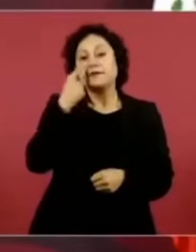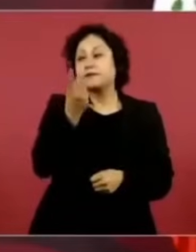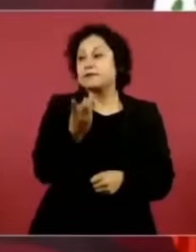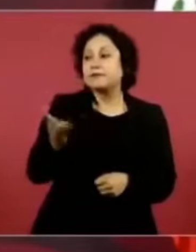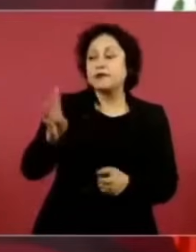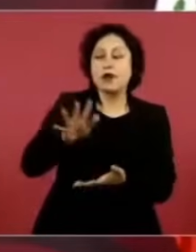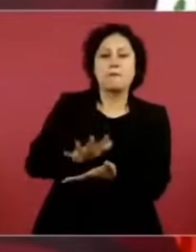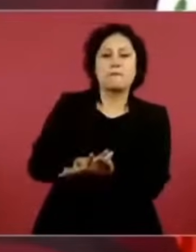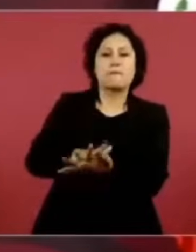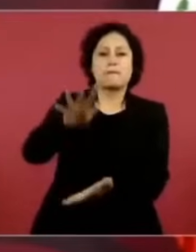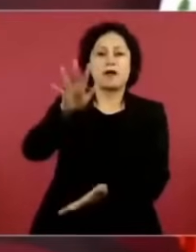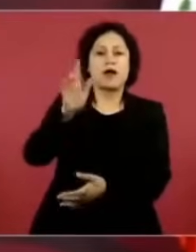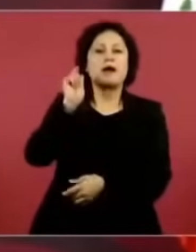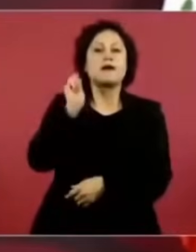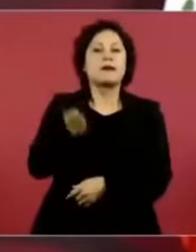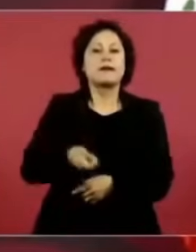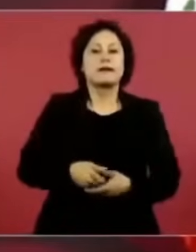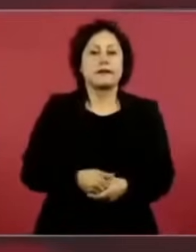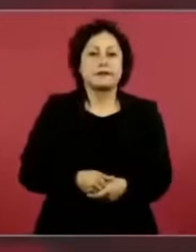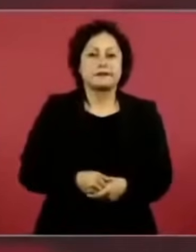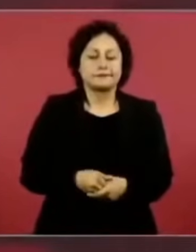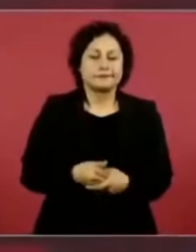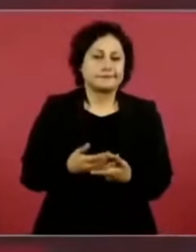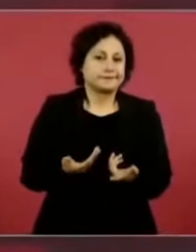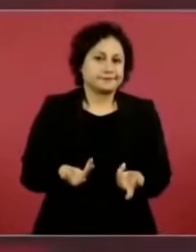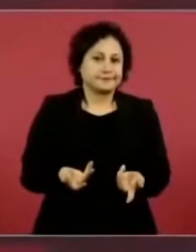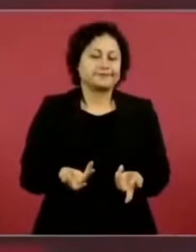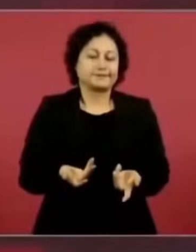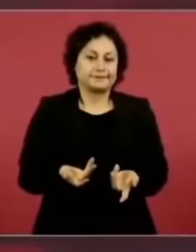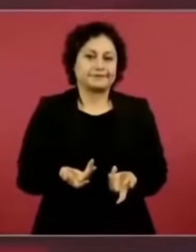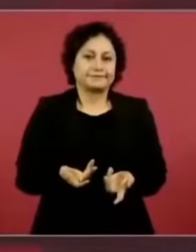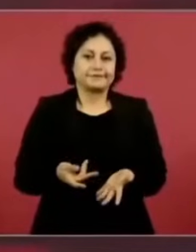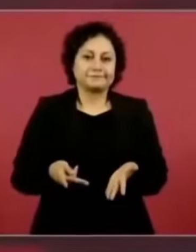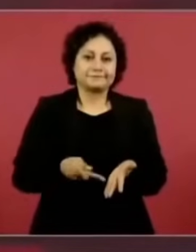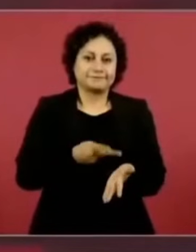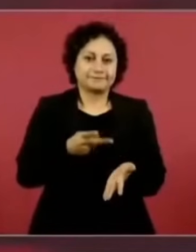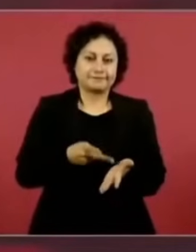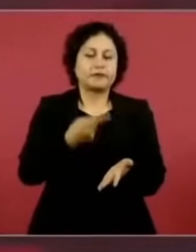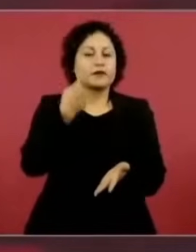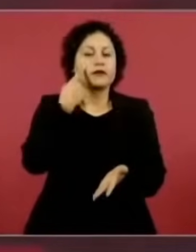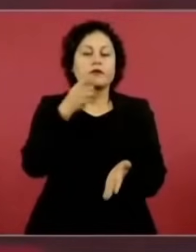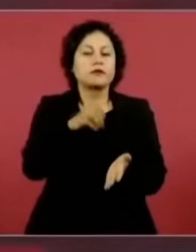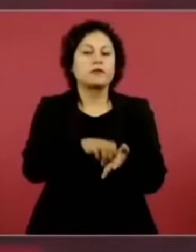siempre, al grado que al finado